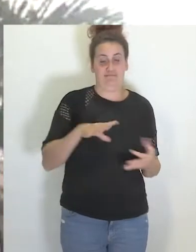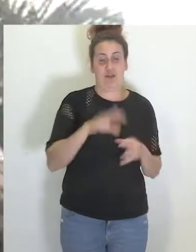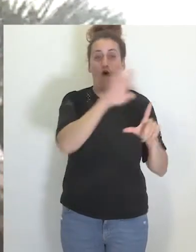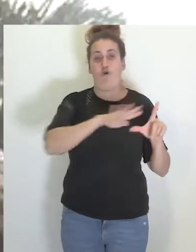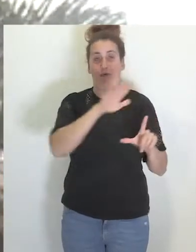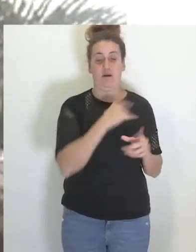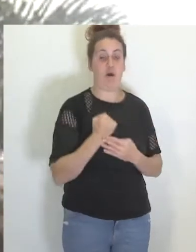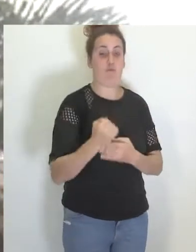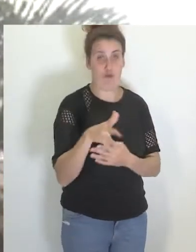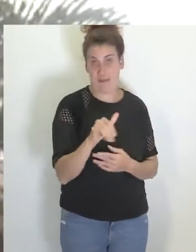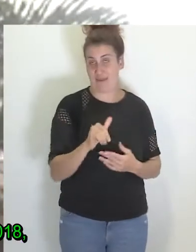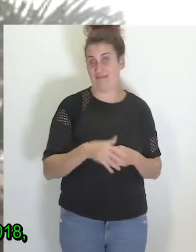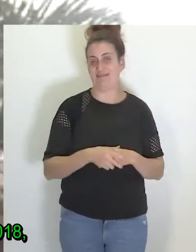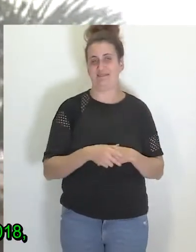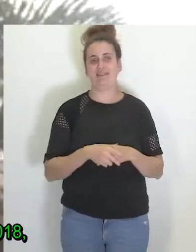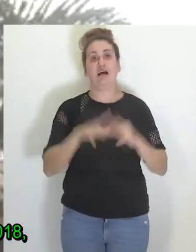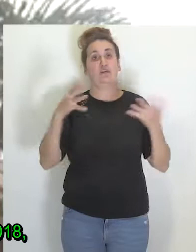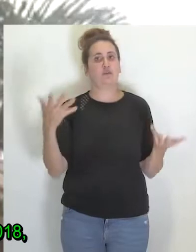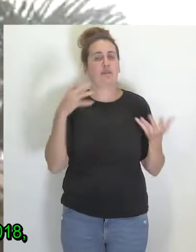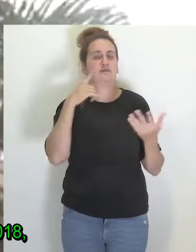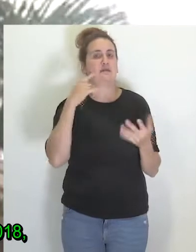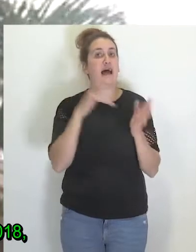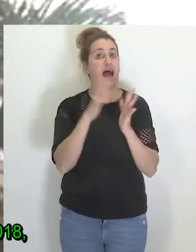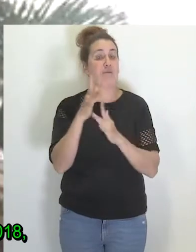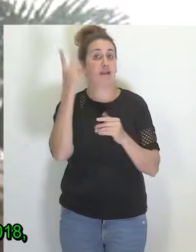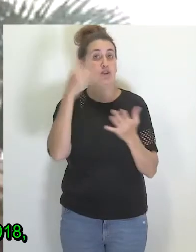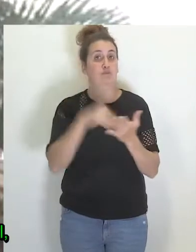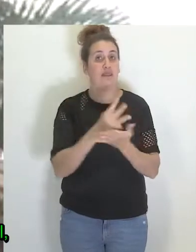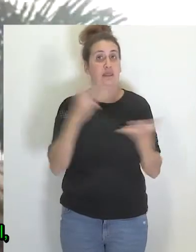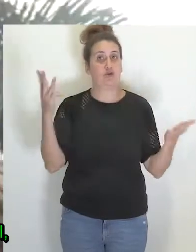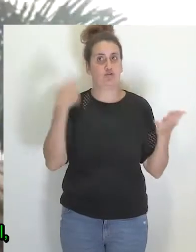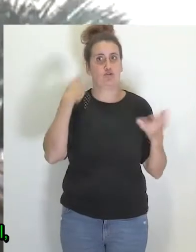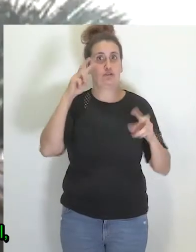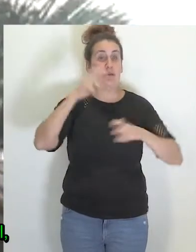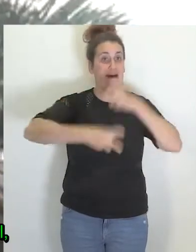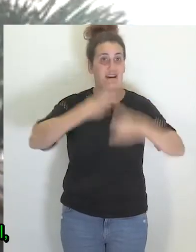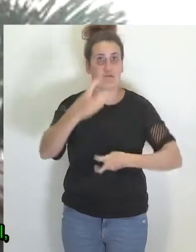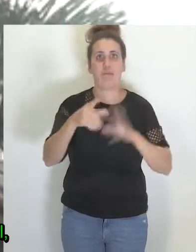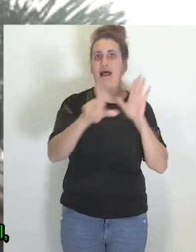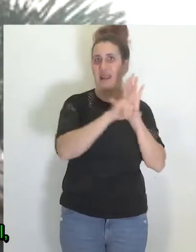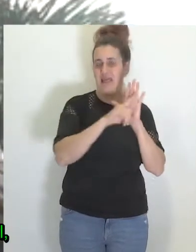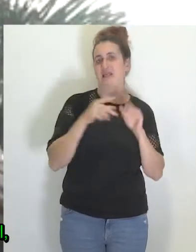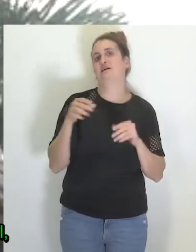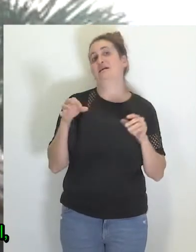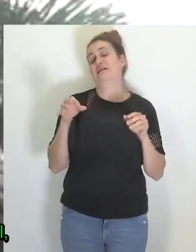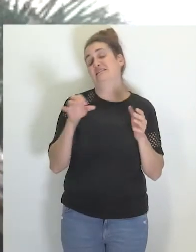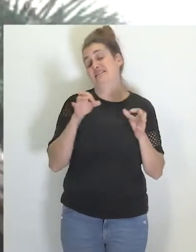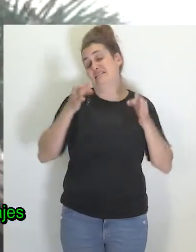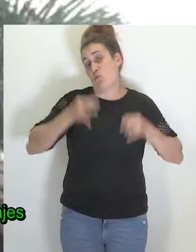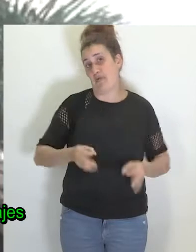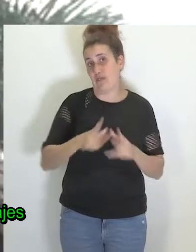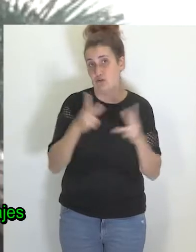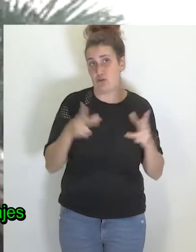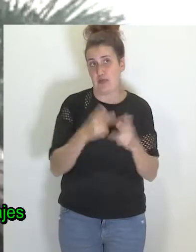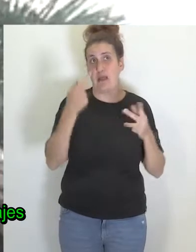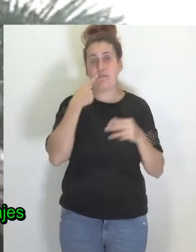gobierno. Entonces, cuando surge lo de abril de 2018, que es por las reformas a la Ley de Seguridad Social